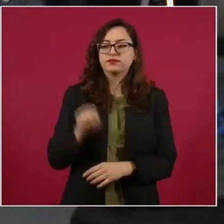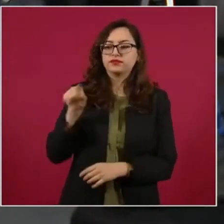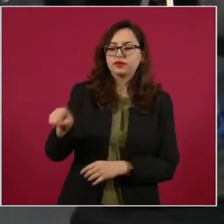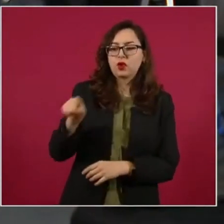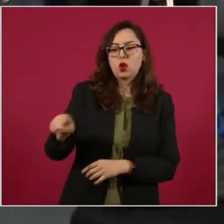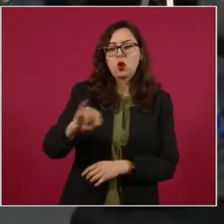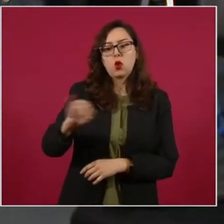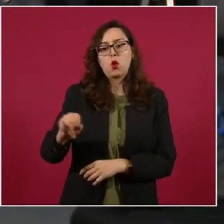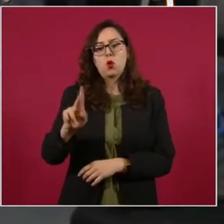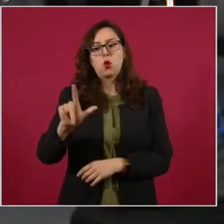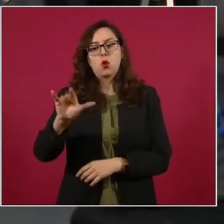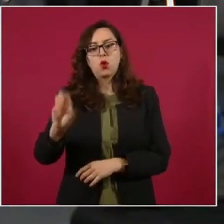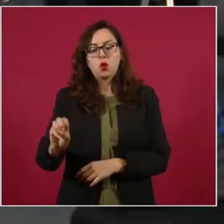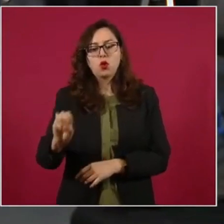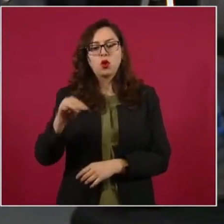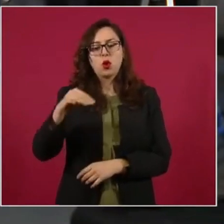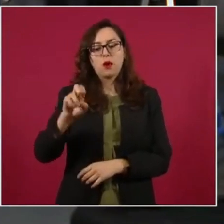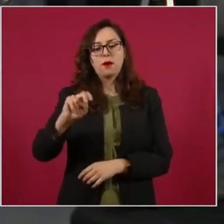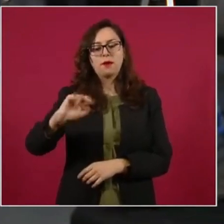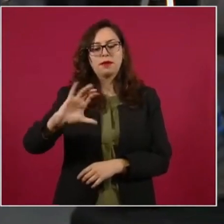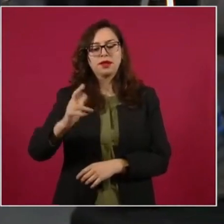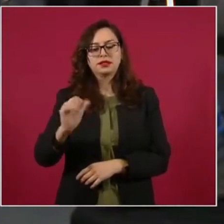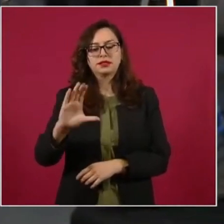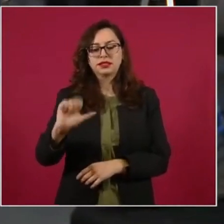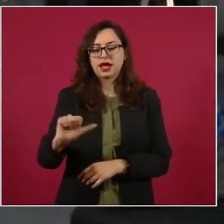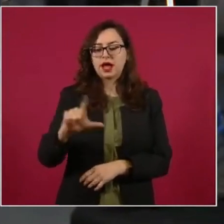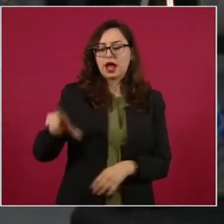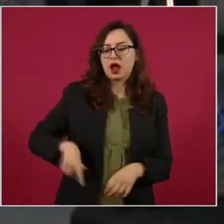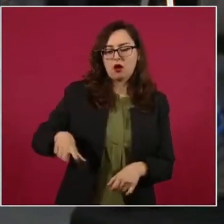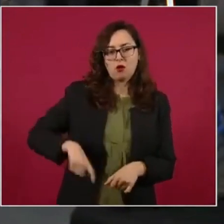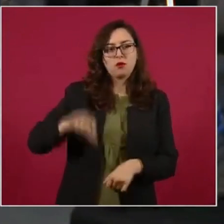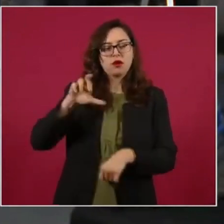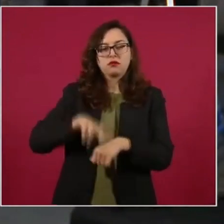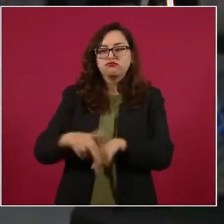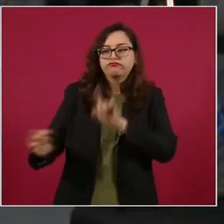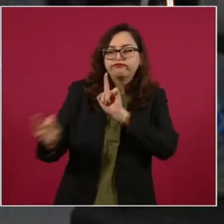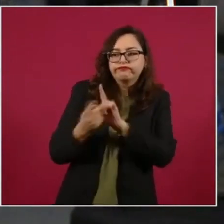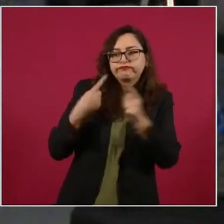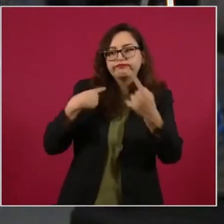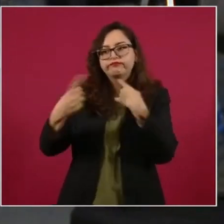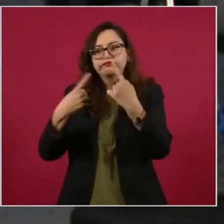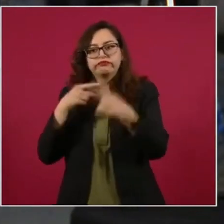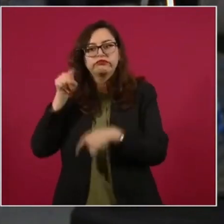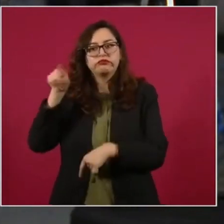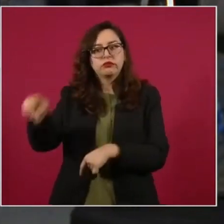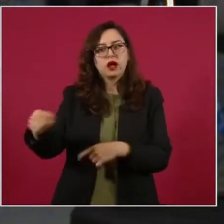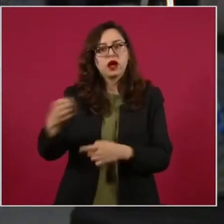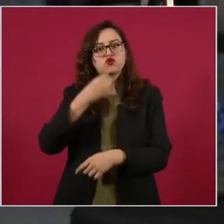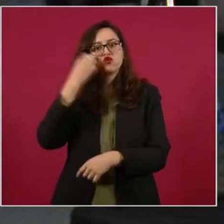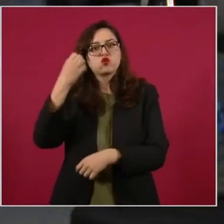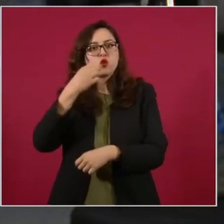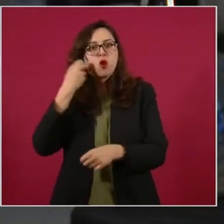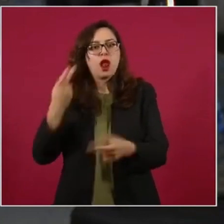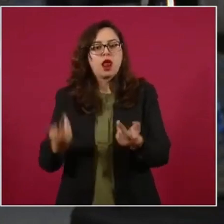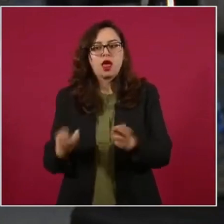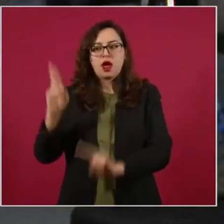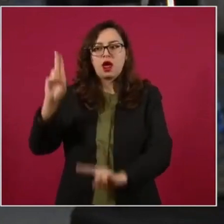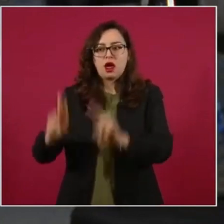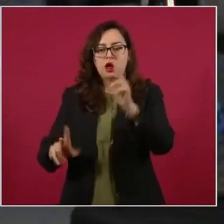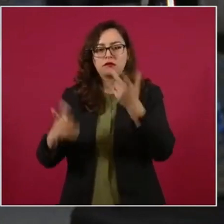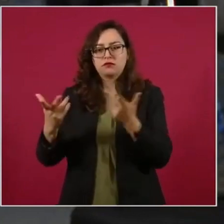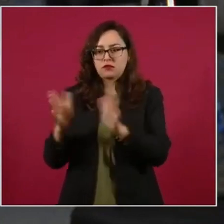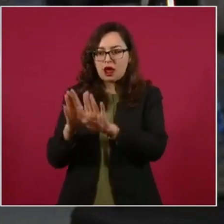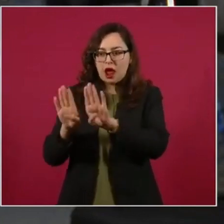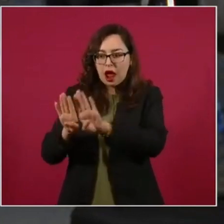la reapertura de la normal rural Luis Villarreal del Meche en Hidalgo? Como usted sabrá, pues se emitió convocatoria desde el año pasado, pero las clases